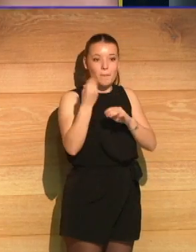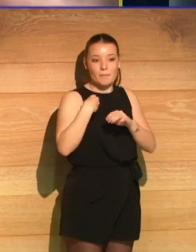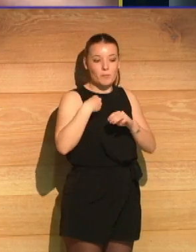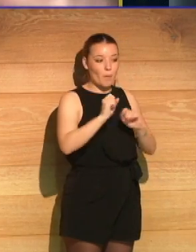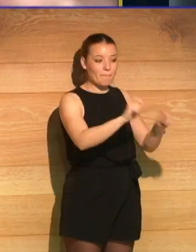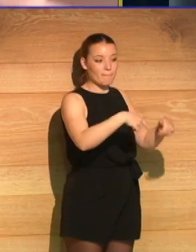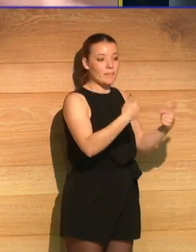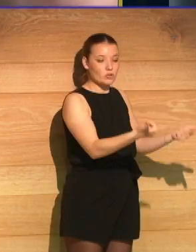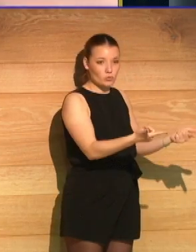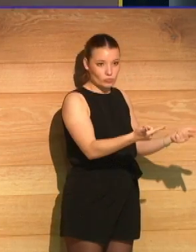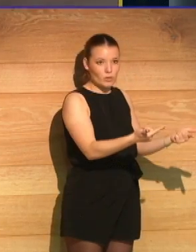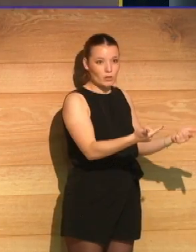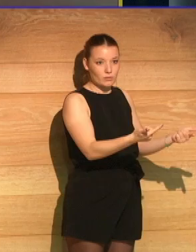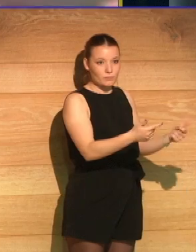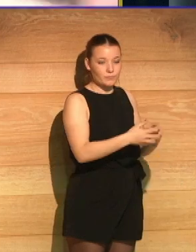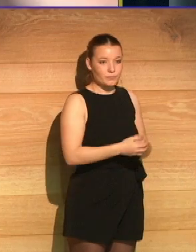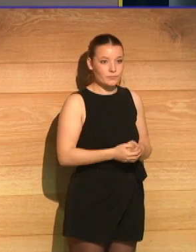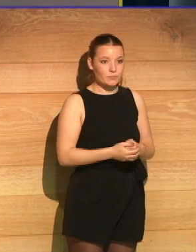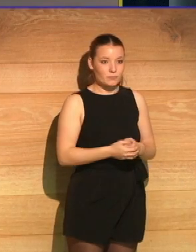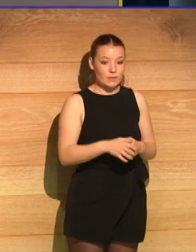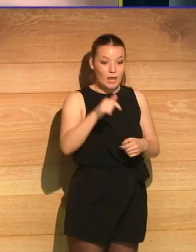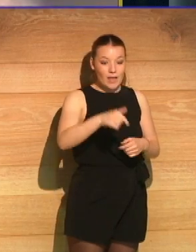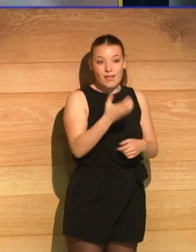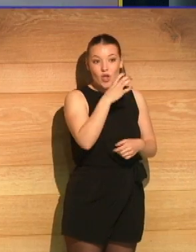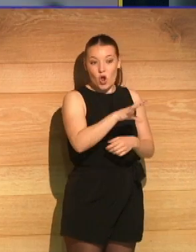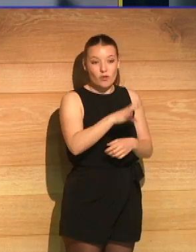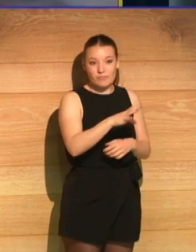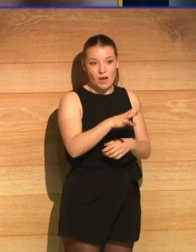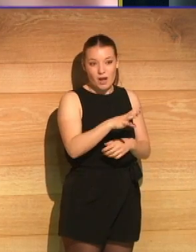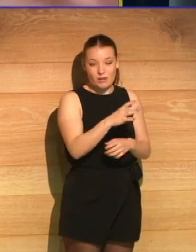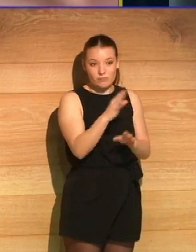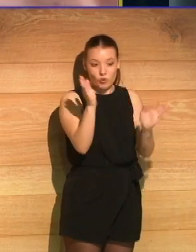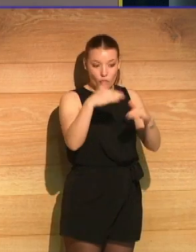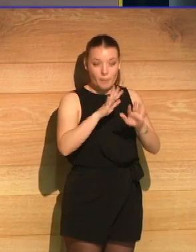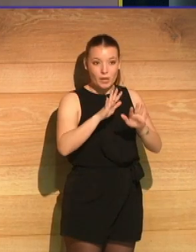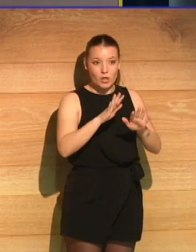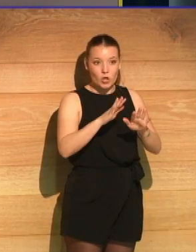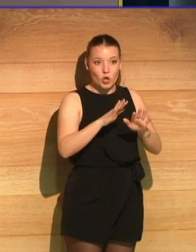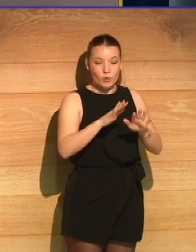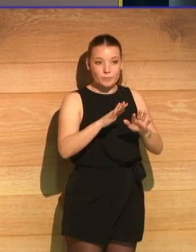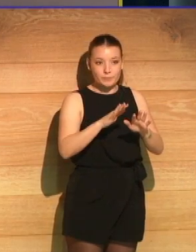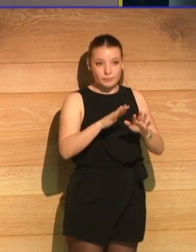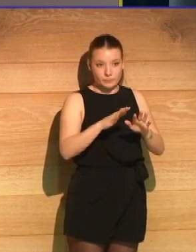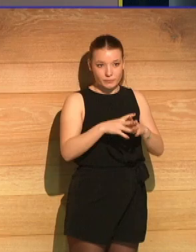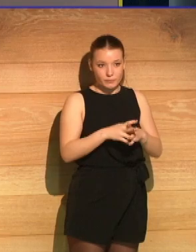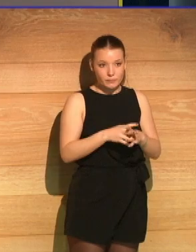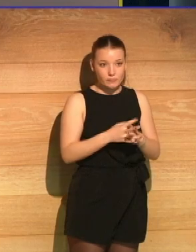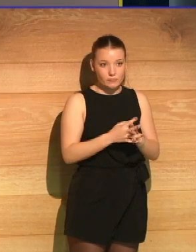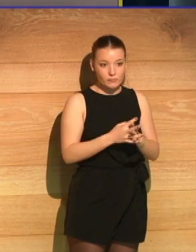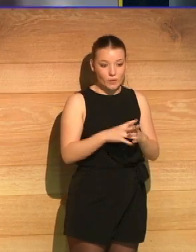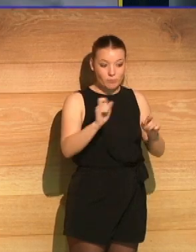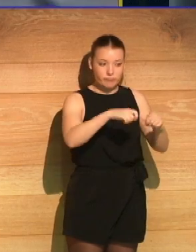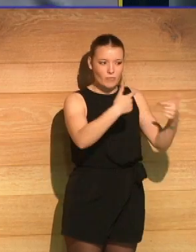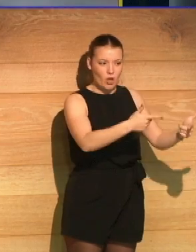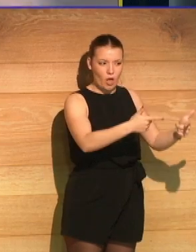las canecas en Europa, que no tenemos aquí en Colombia ni en los Estados Unidos, pero son grandes para poner reciclaje y